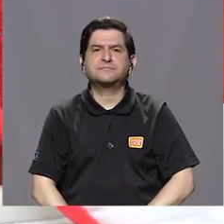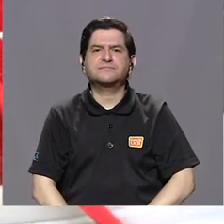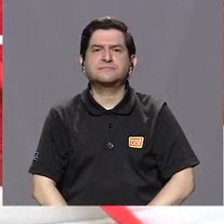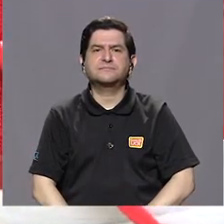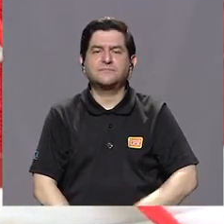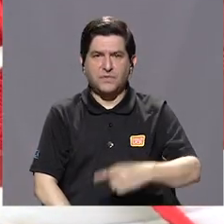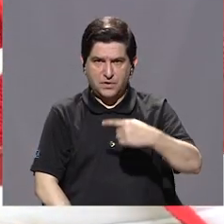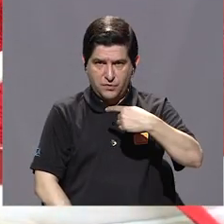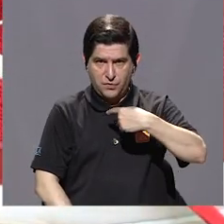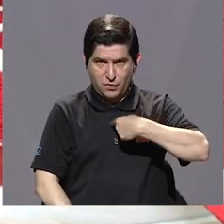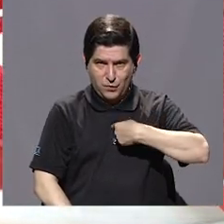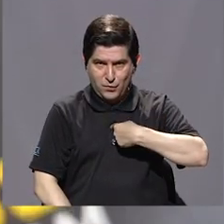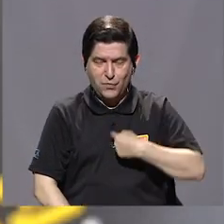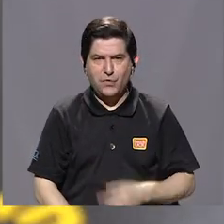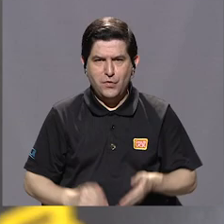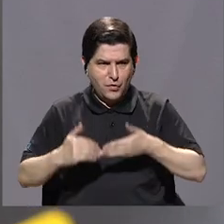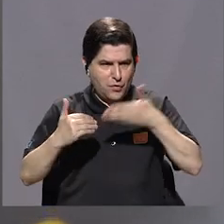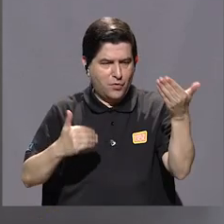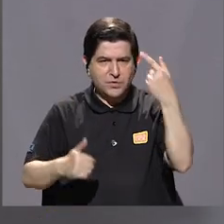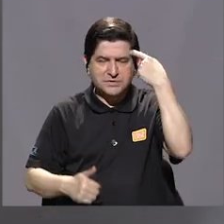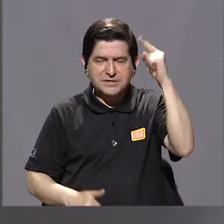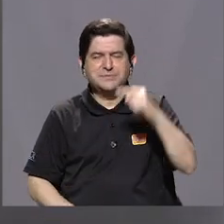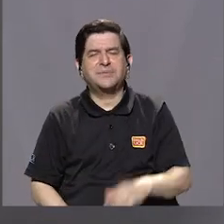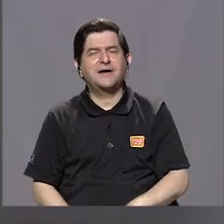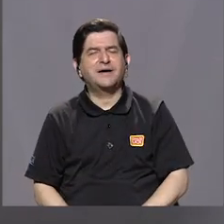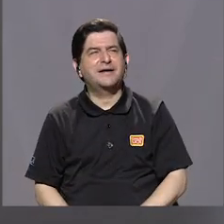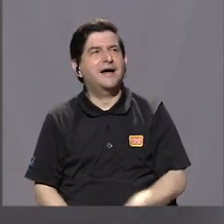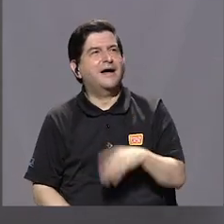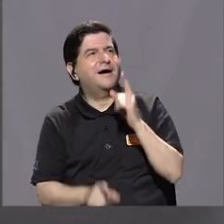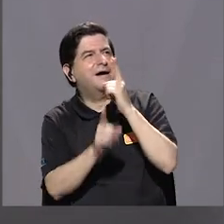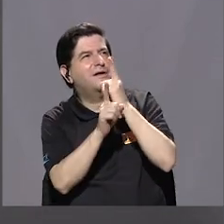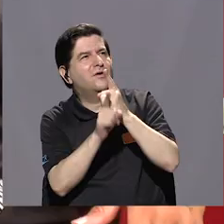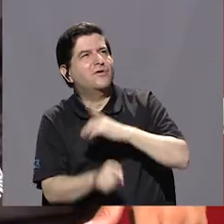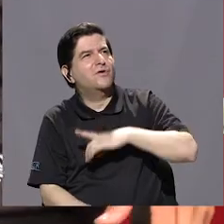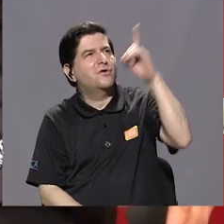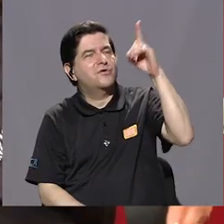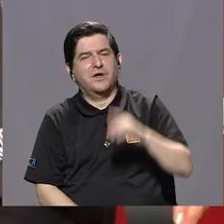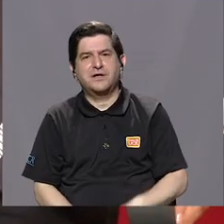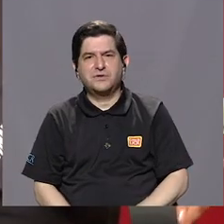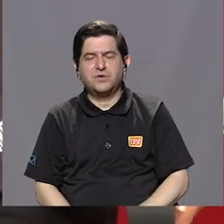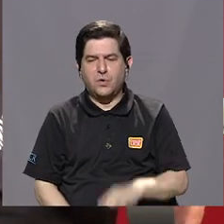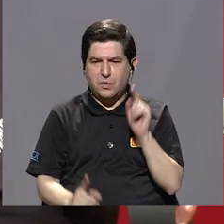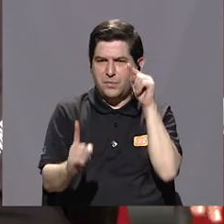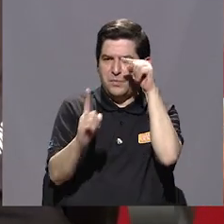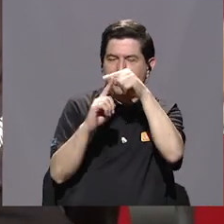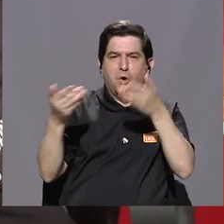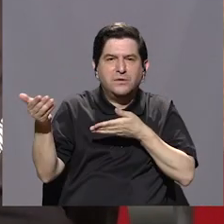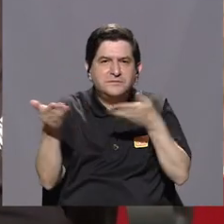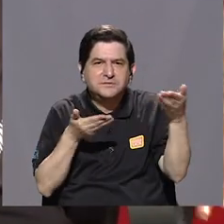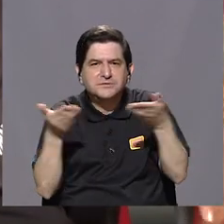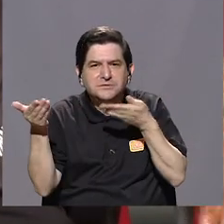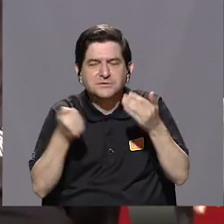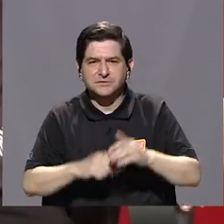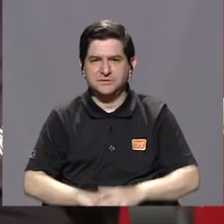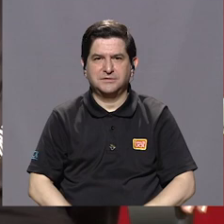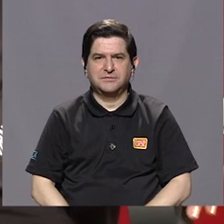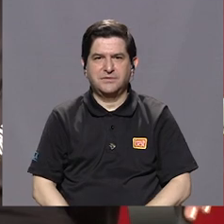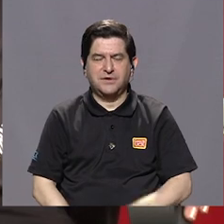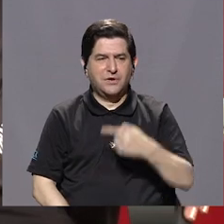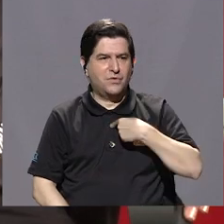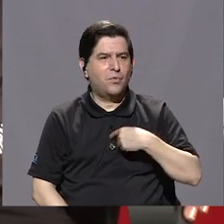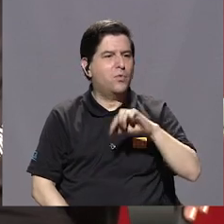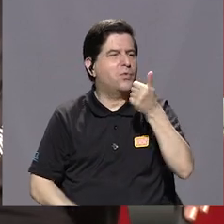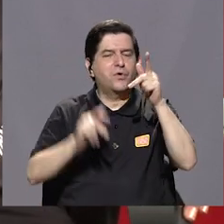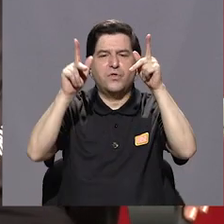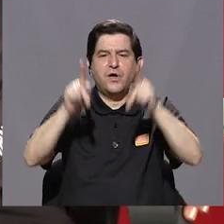Cuando uno quiere hacer las cosas para el agrado de Dios, uno entiende que el propósito tiene que ver con servir. Y tiene que ver con tocar la vida de